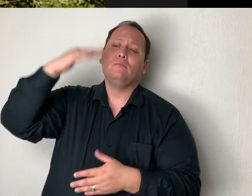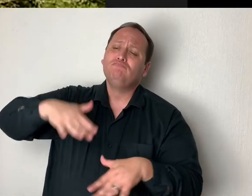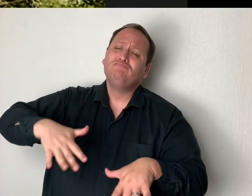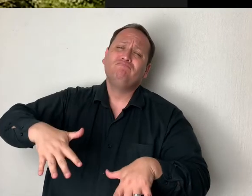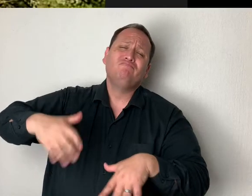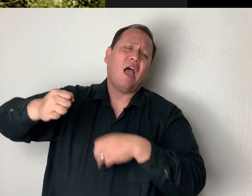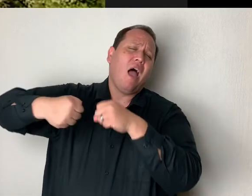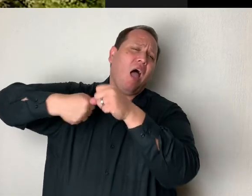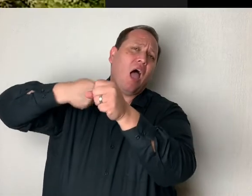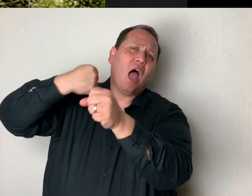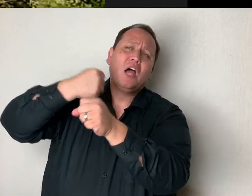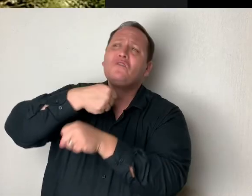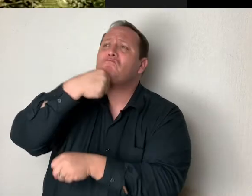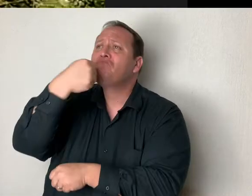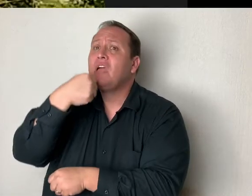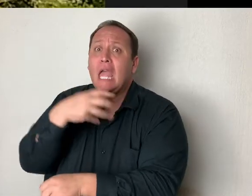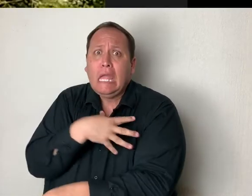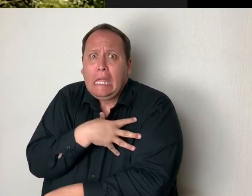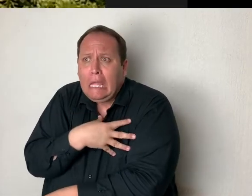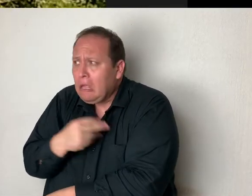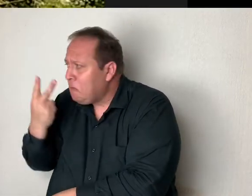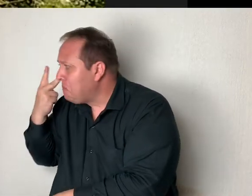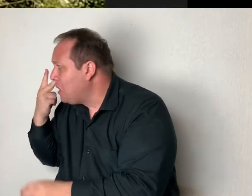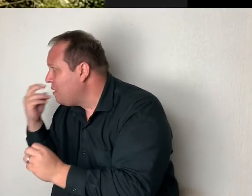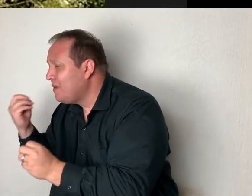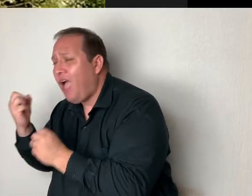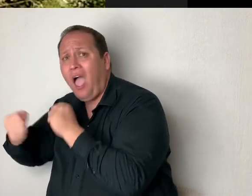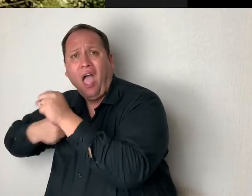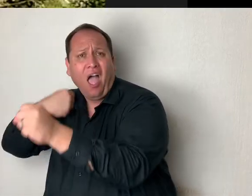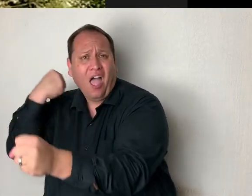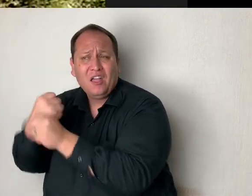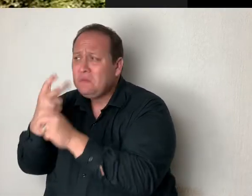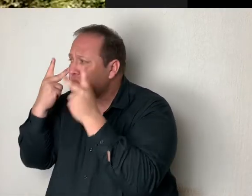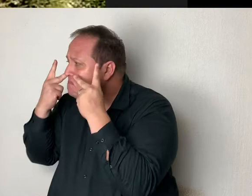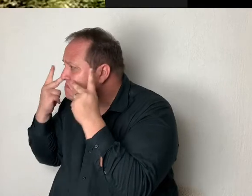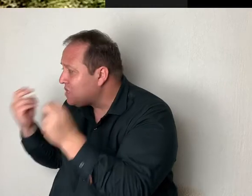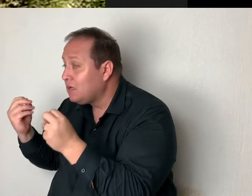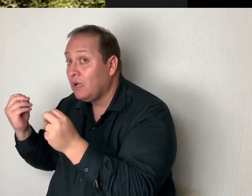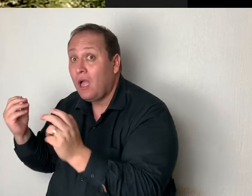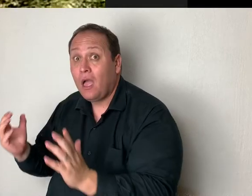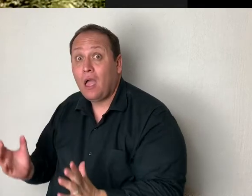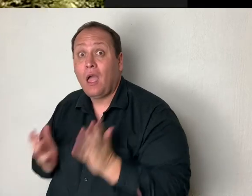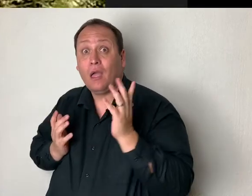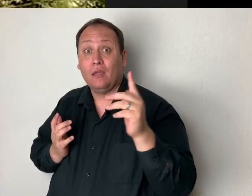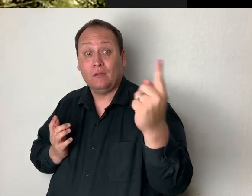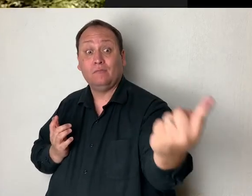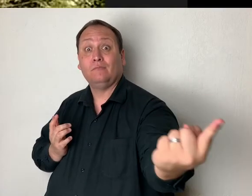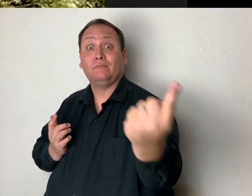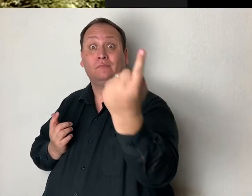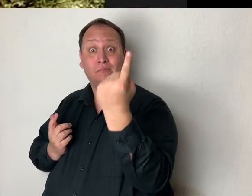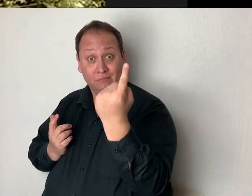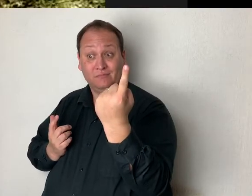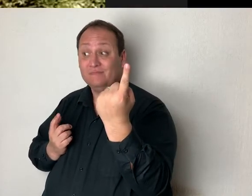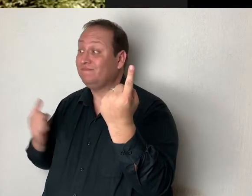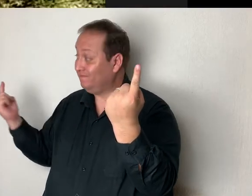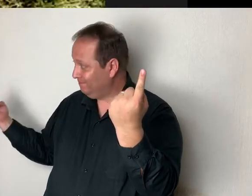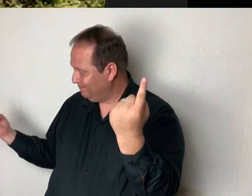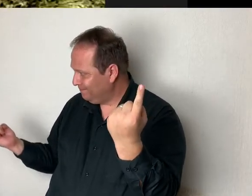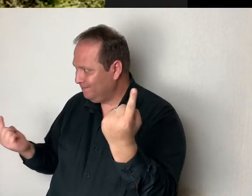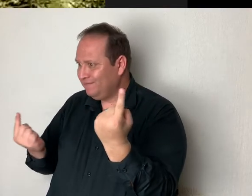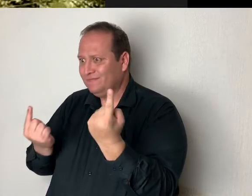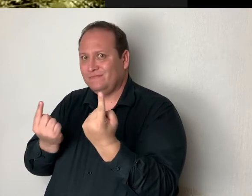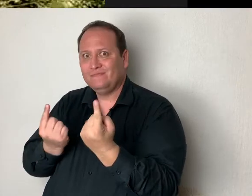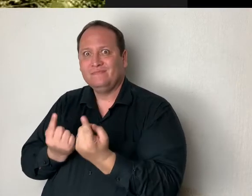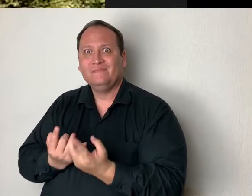sus hijos, a sus hijas por décadas, de repente se encuentra con ellos también en este muro. Una